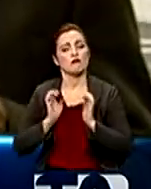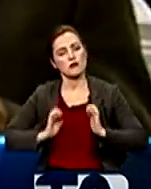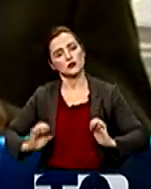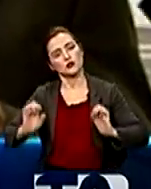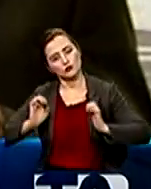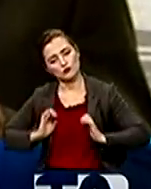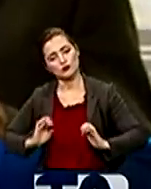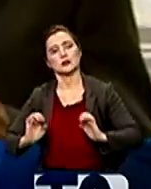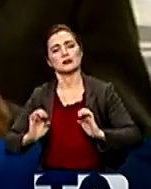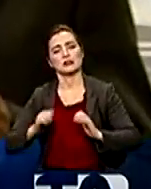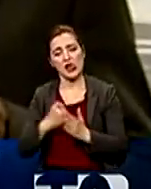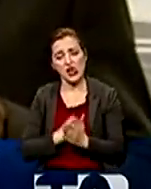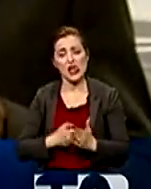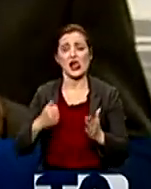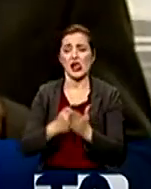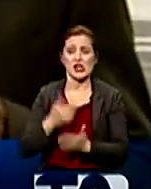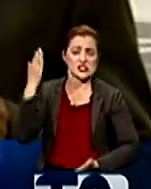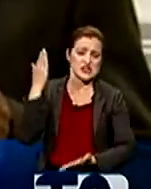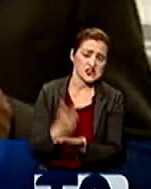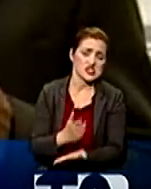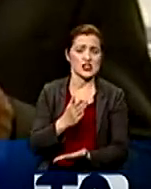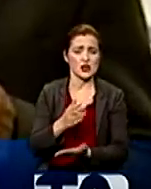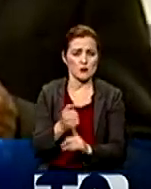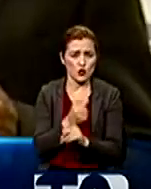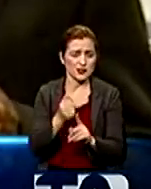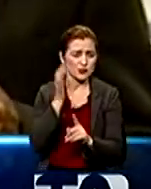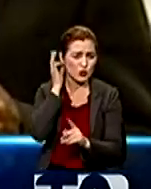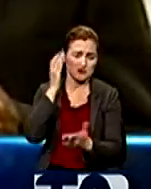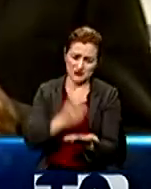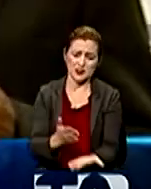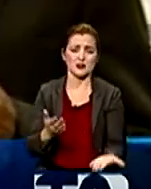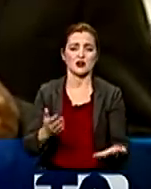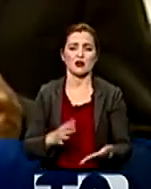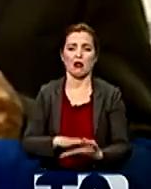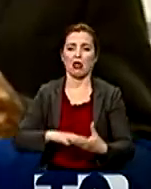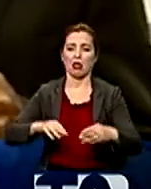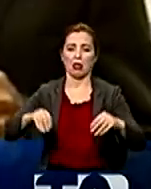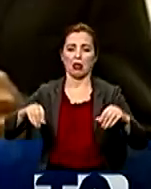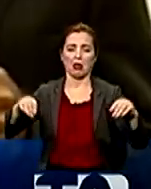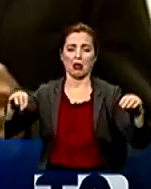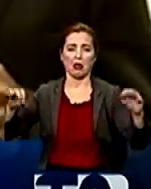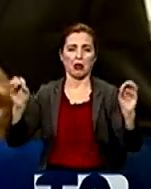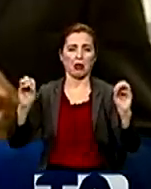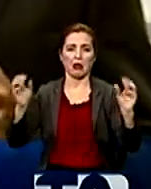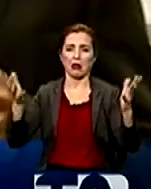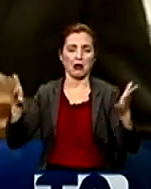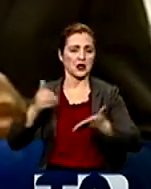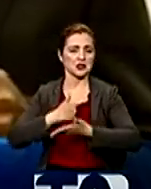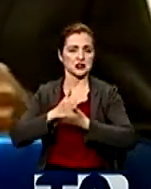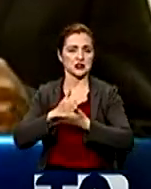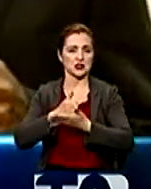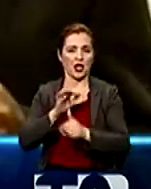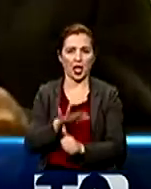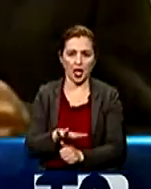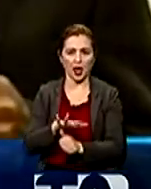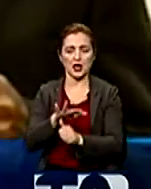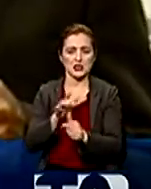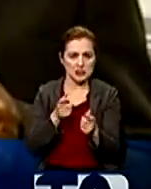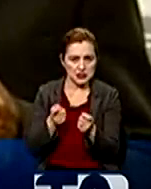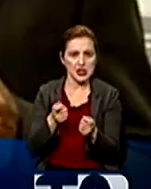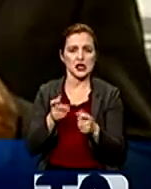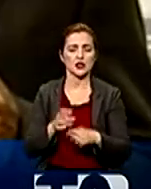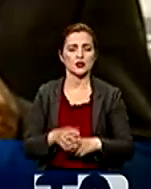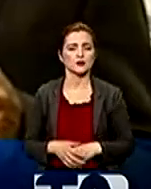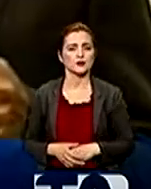esfuerzos por combatir la violencia a la mujer se diluyen porque estamos pensando en la represión, solo en la